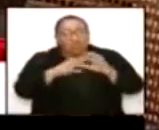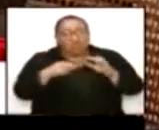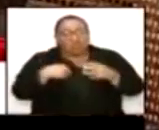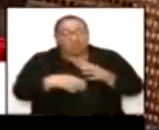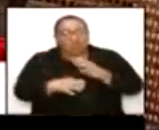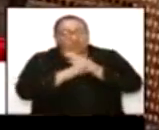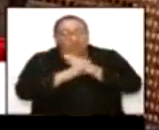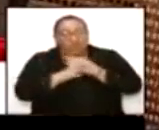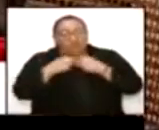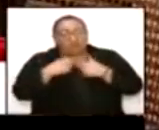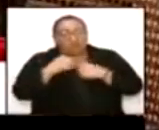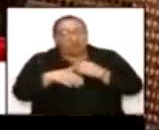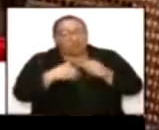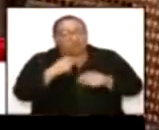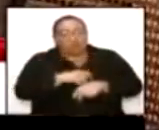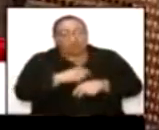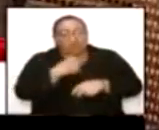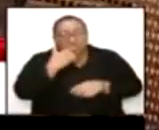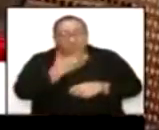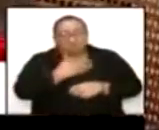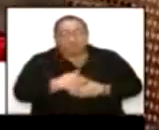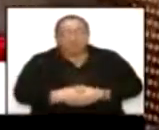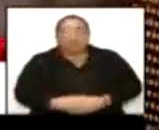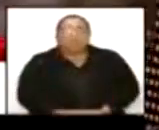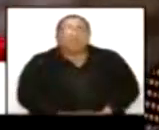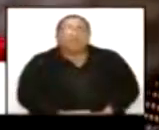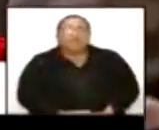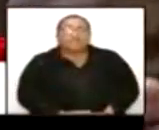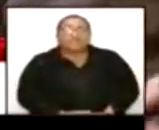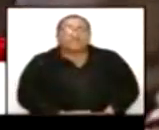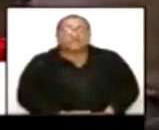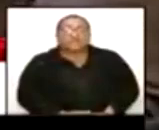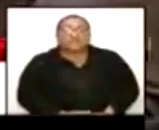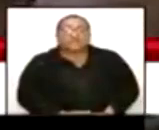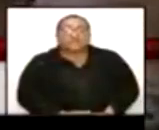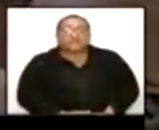vamos a defender la vida en todos sus extremos. Gracias, presidente.